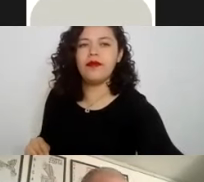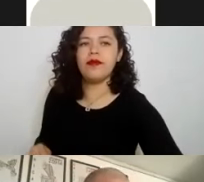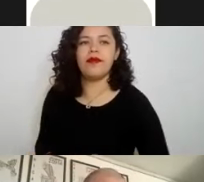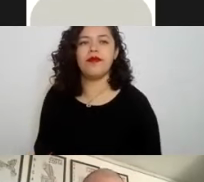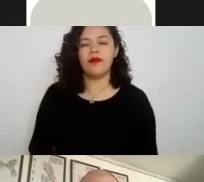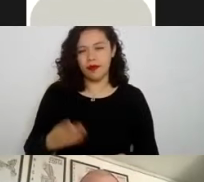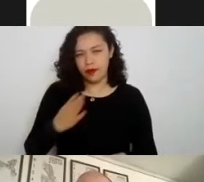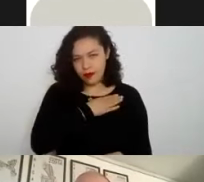entonces me sigo.